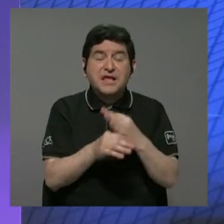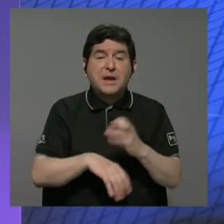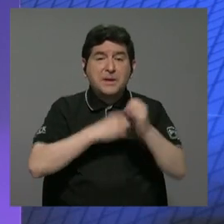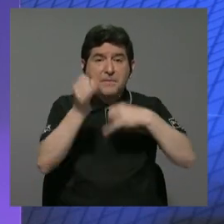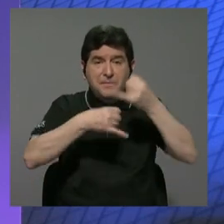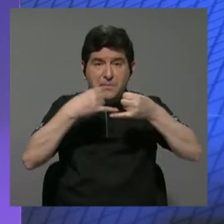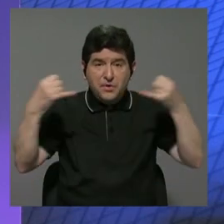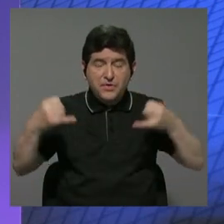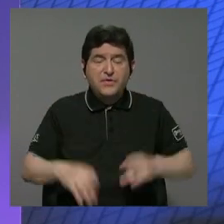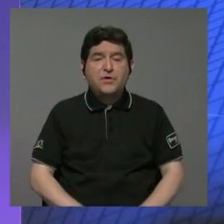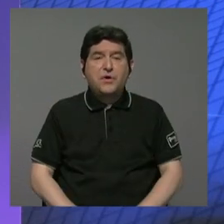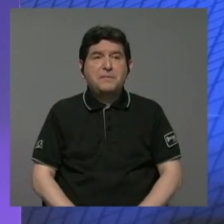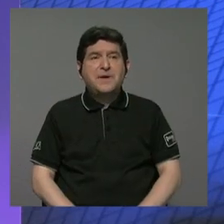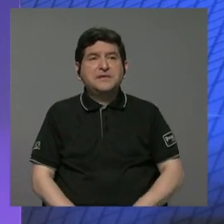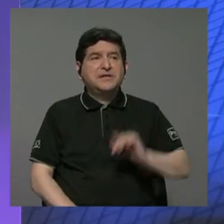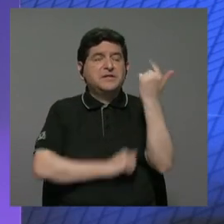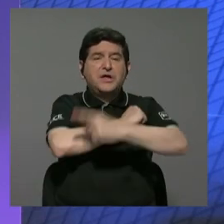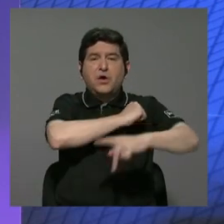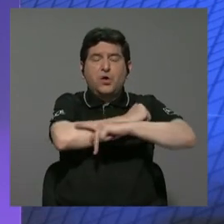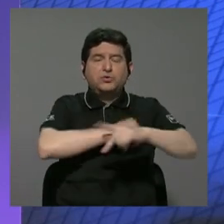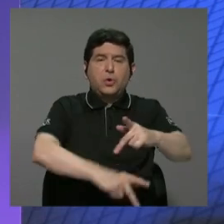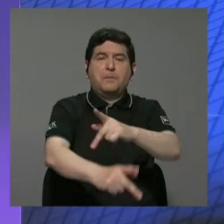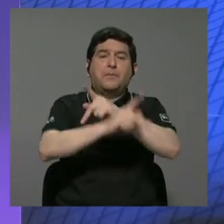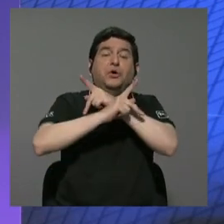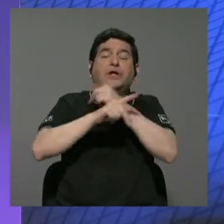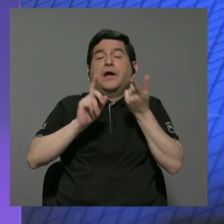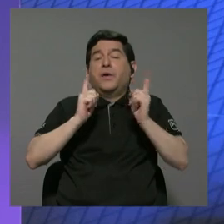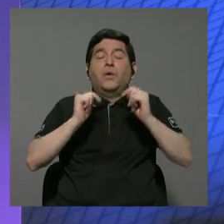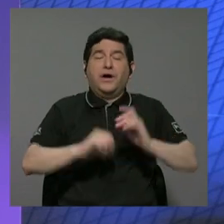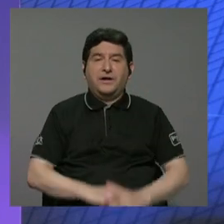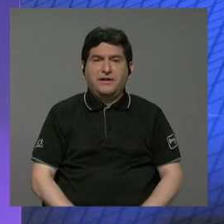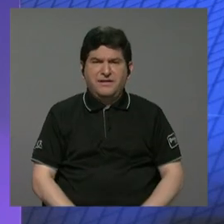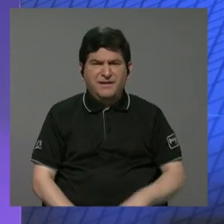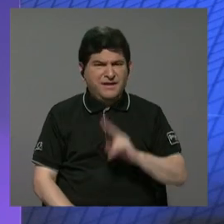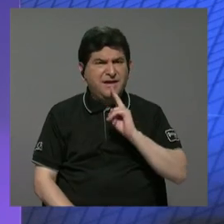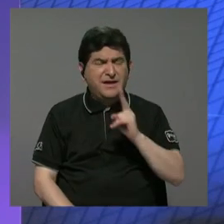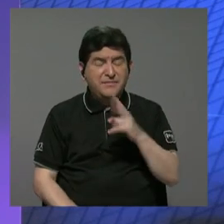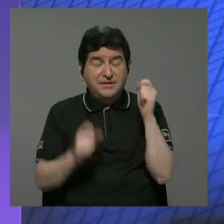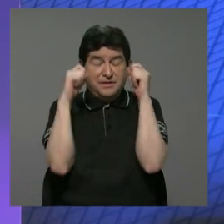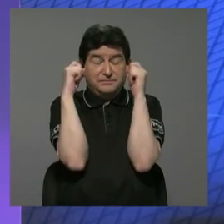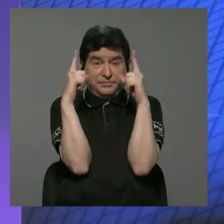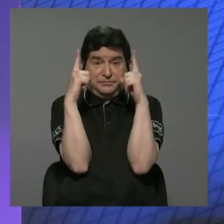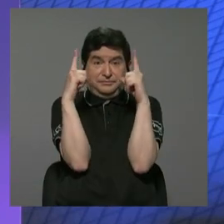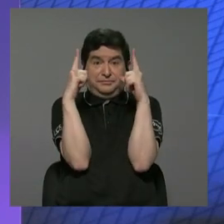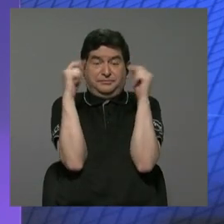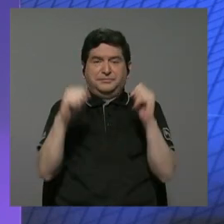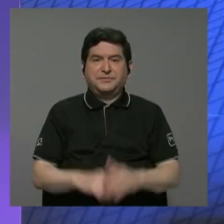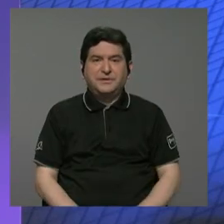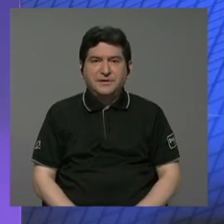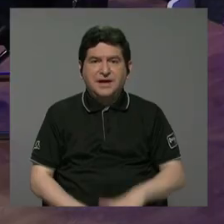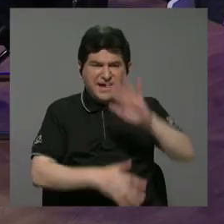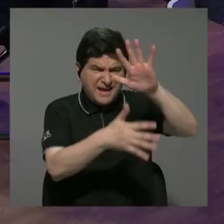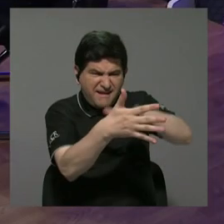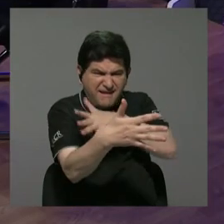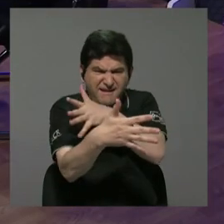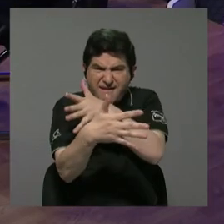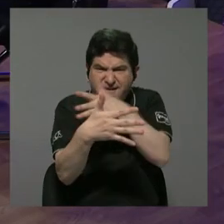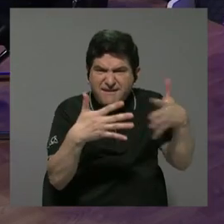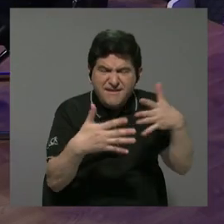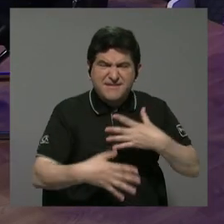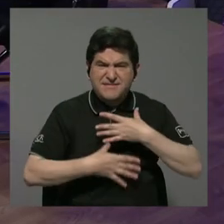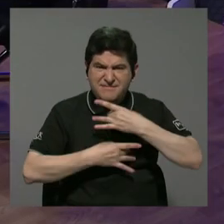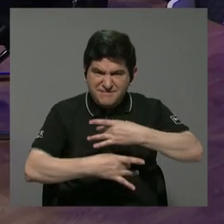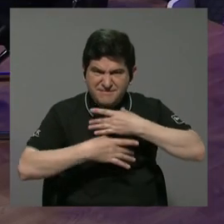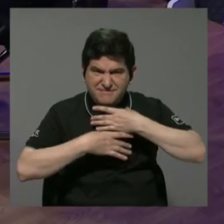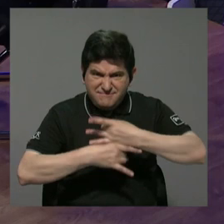lenguas extranjeras debe ser protegido, etcétera. Es algo verdaderamente impresionante cómo una agenda, digamos, que interesa